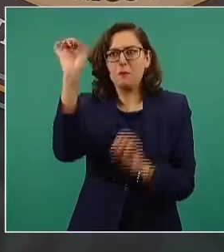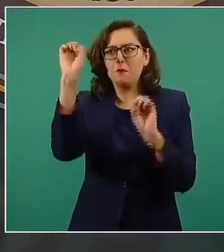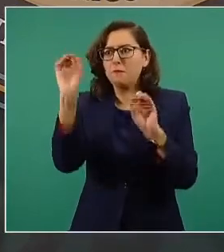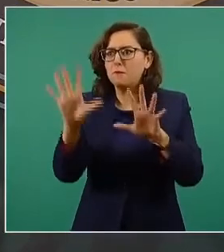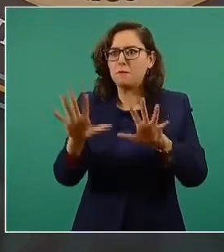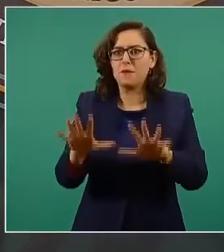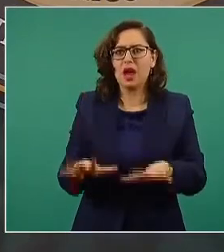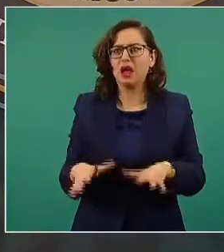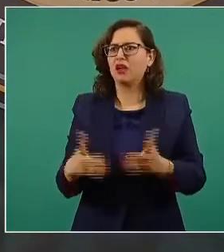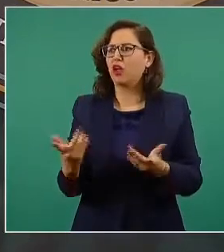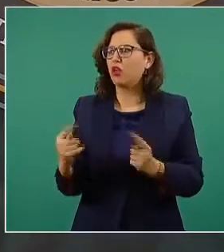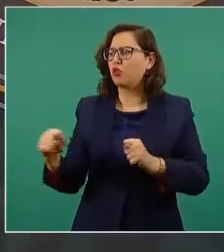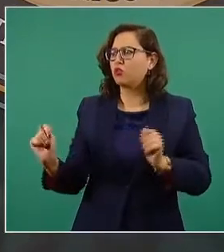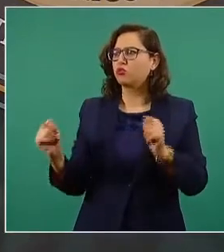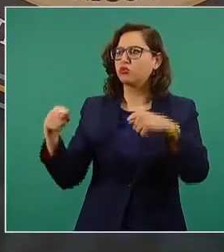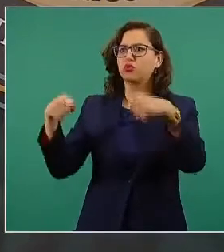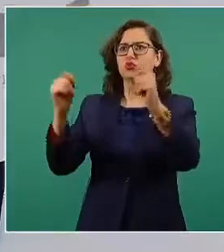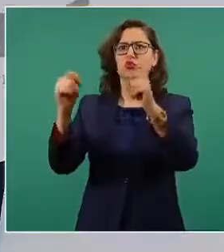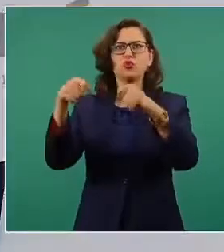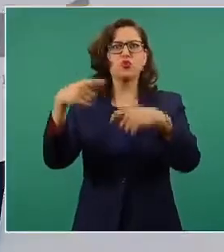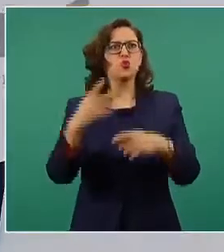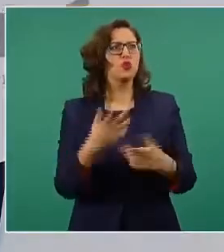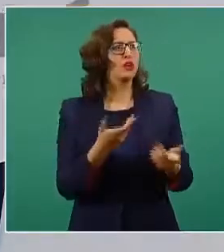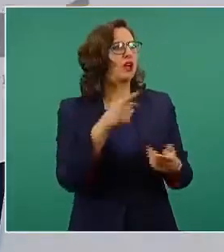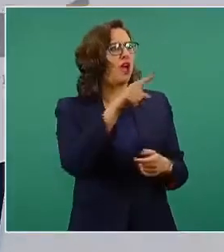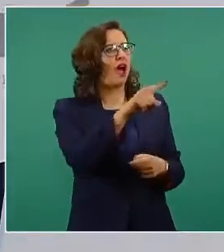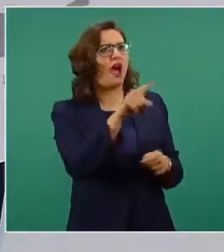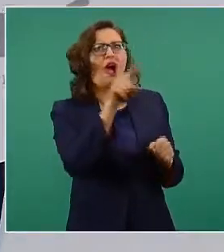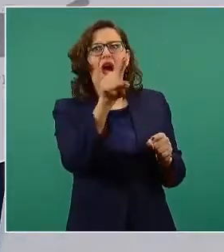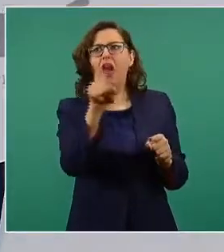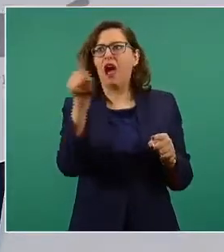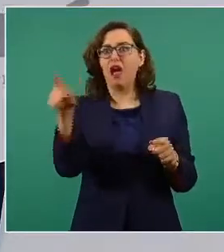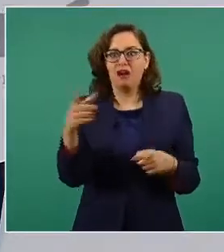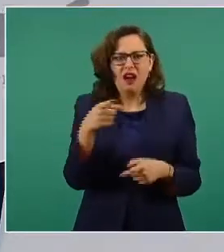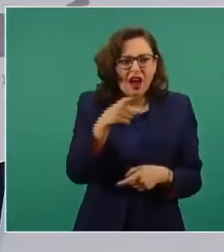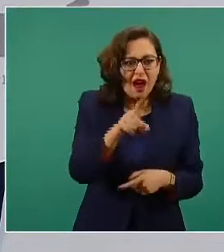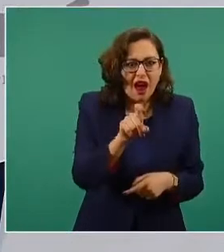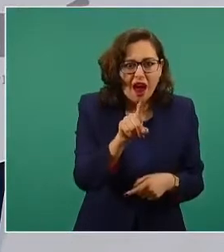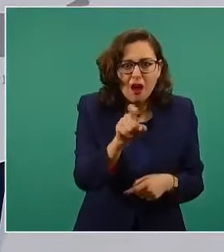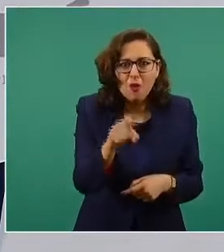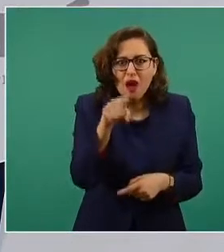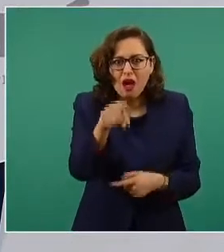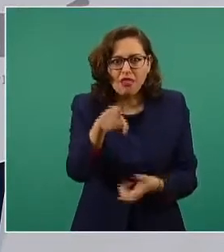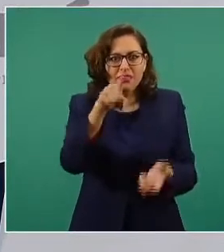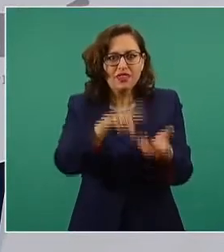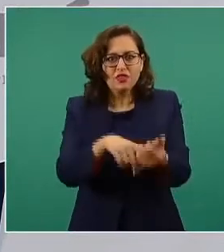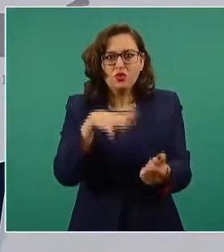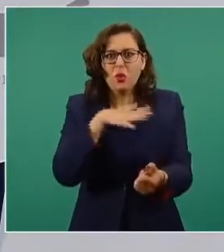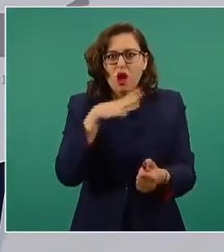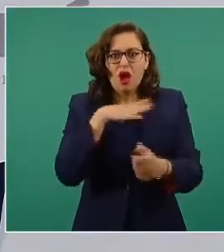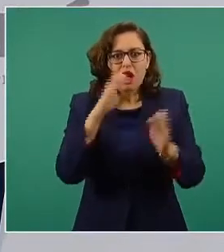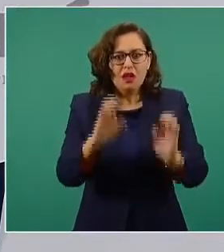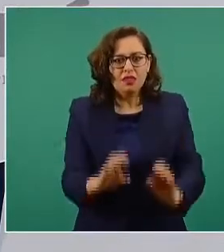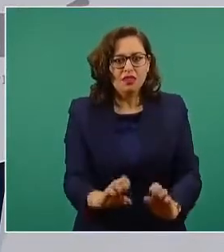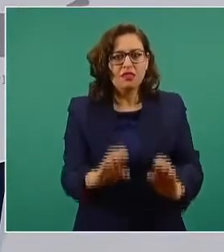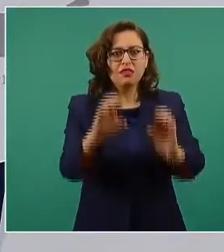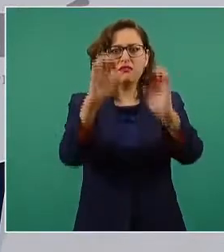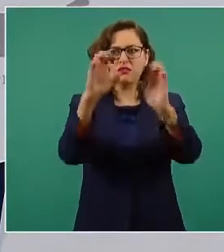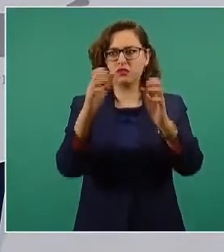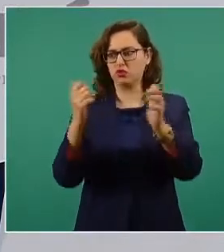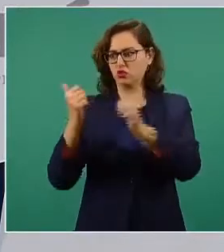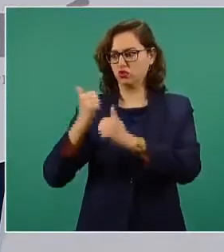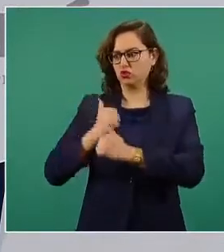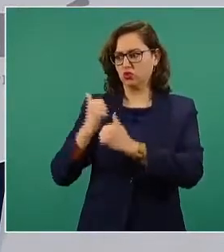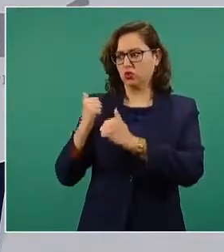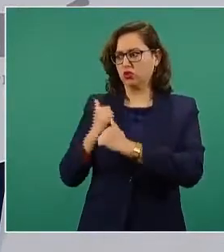las grandes torres y cúes y edificios que tenían dentro del agua y todos los calicanto, y aún algunos de nuestros soldados